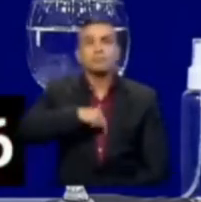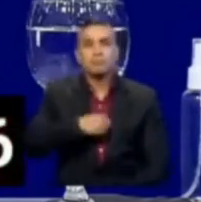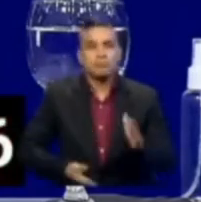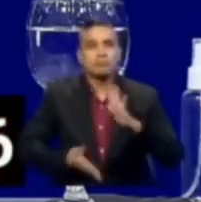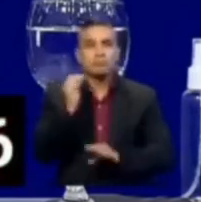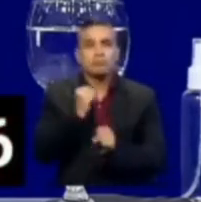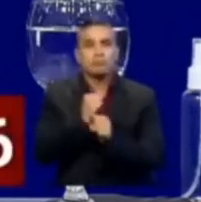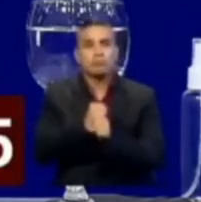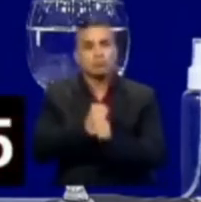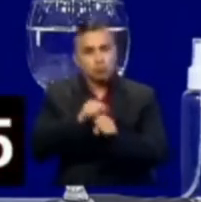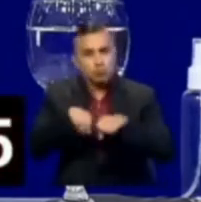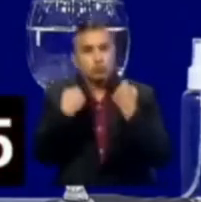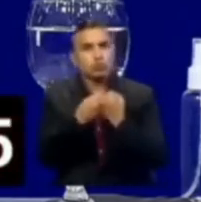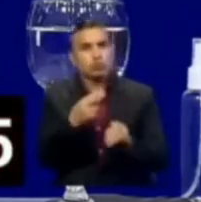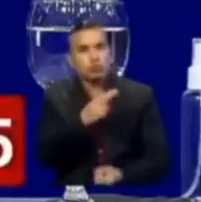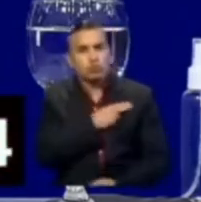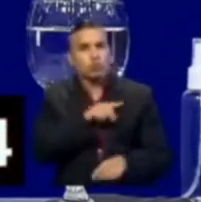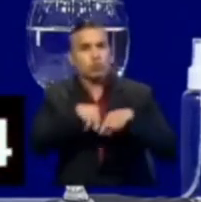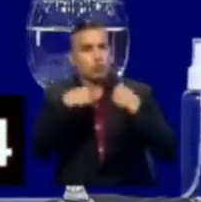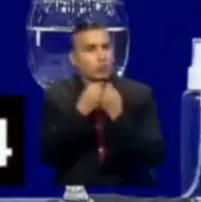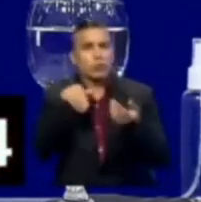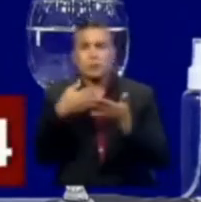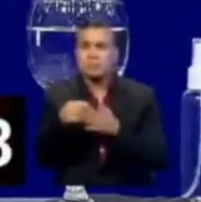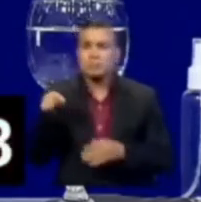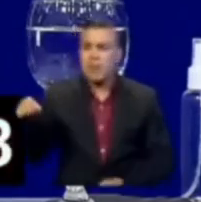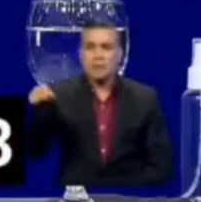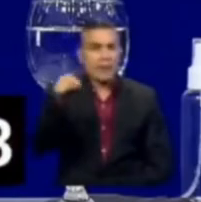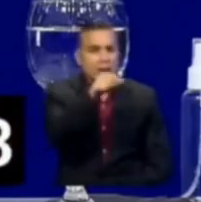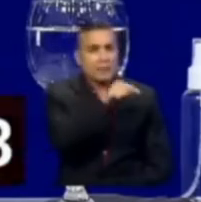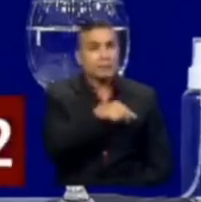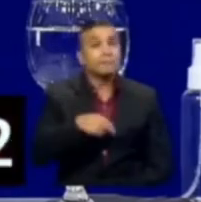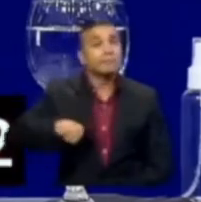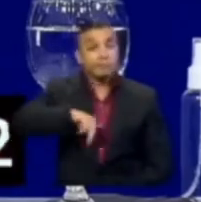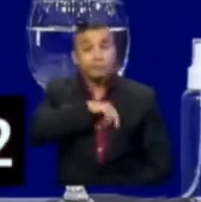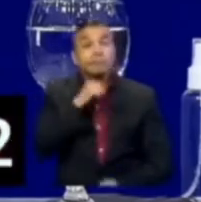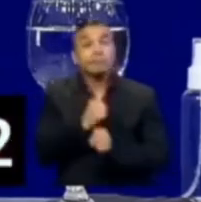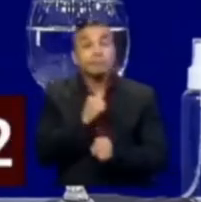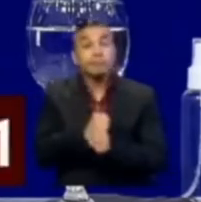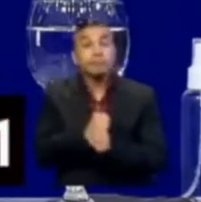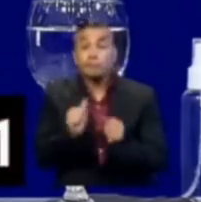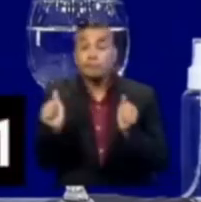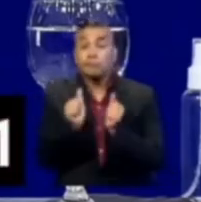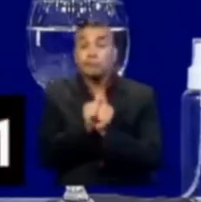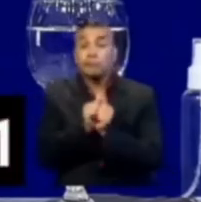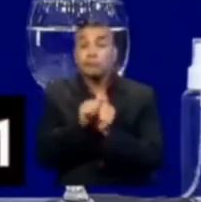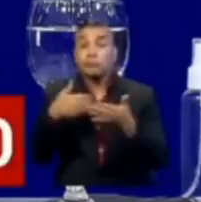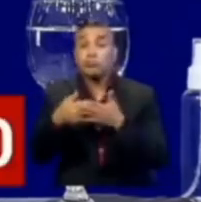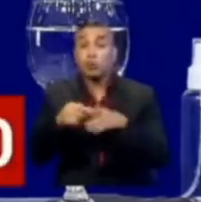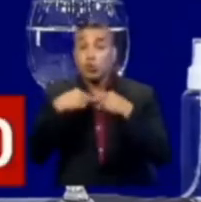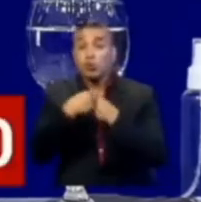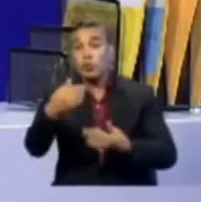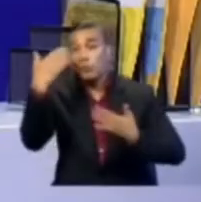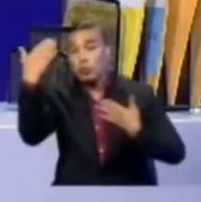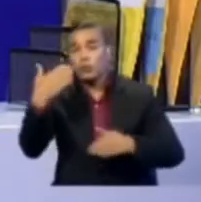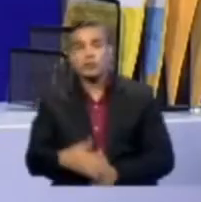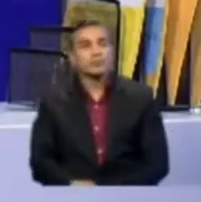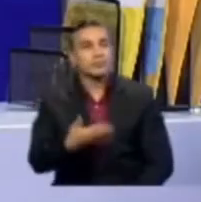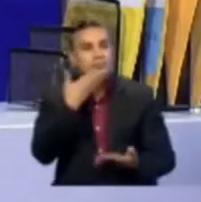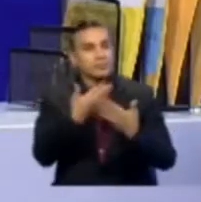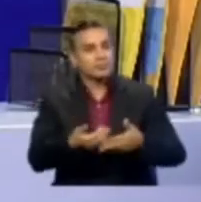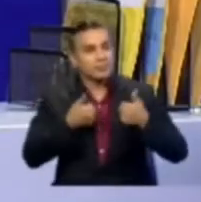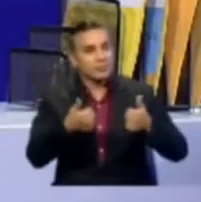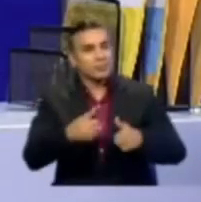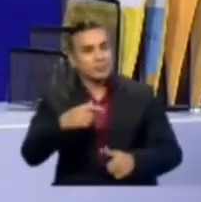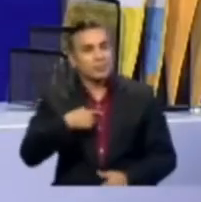con asociaciones, universidades, gremios de todo tipo. Y vamos a trabajar junto con todas las fuerzas políticas. Gracias, candidato